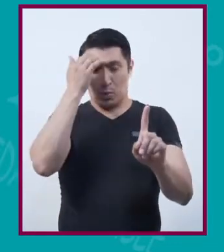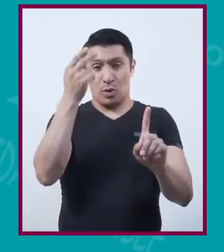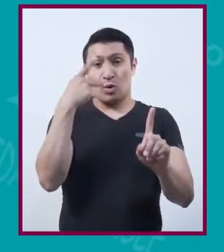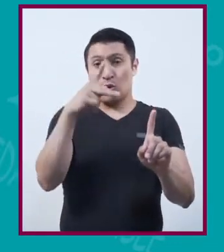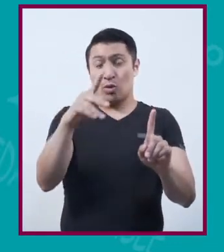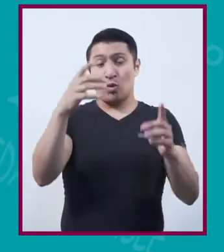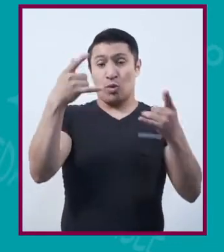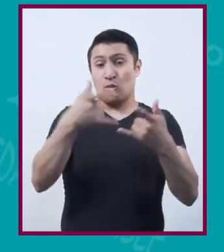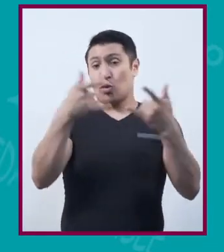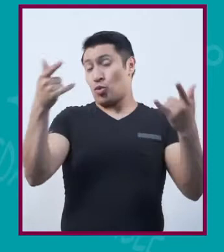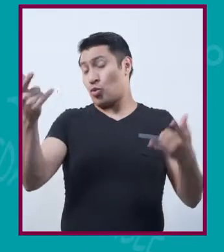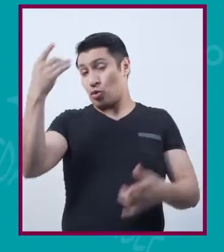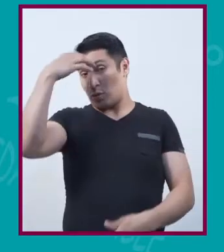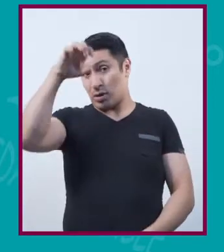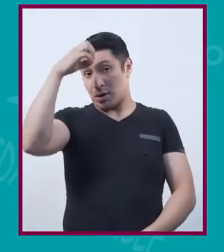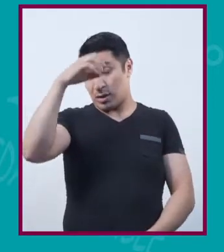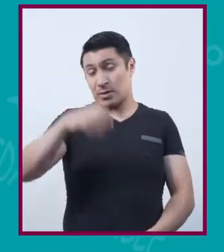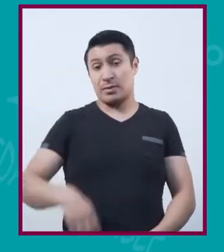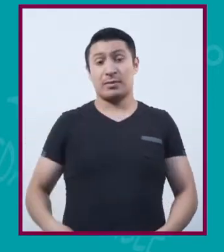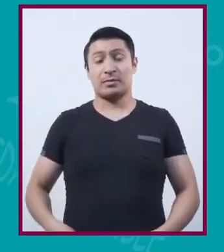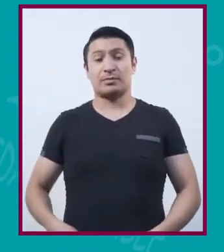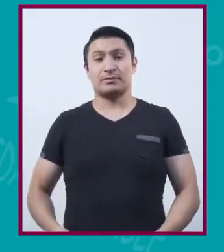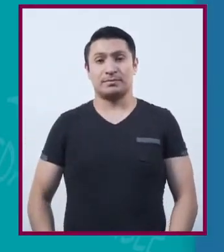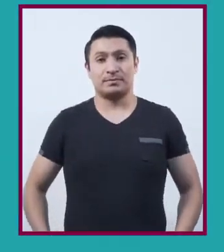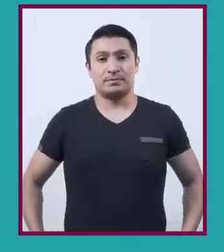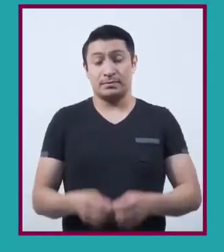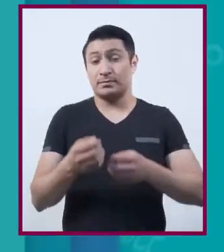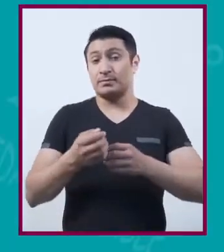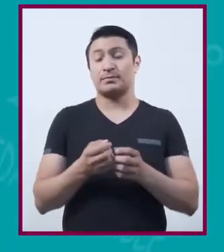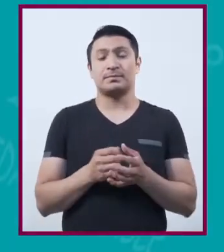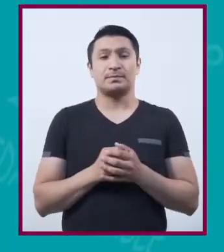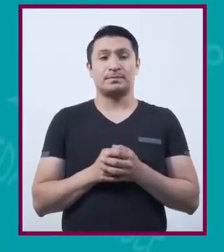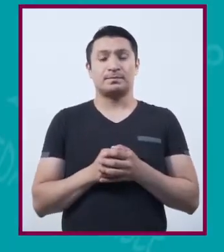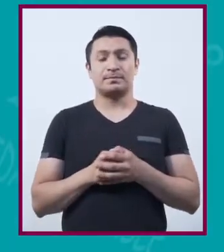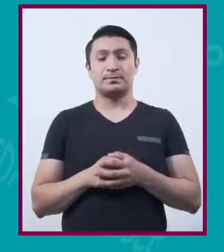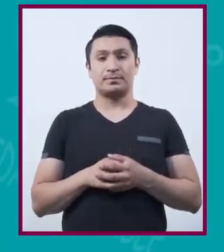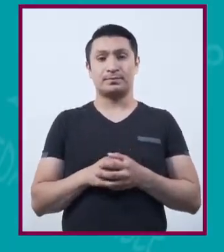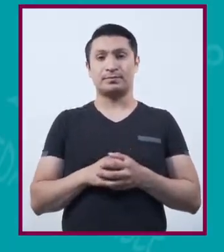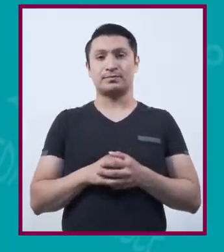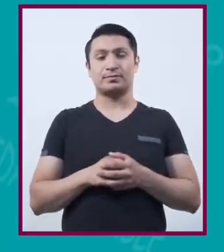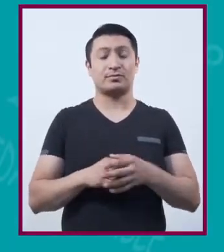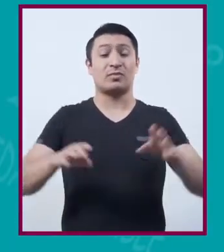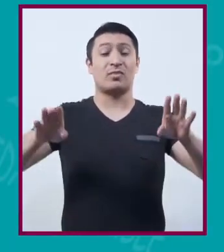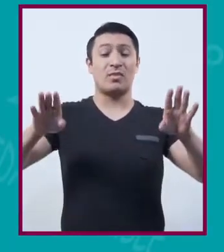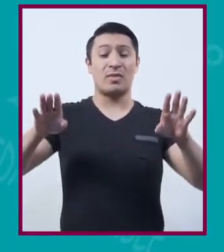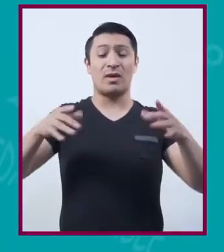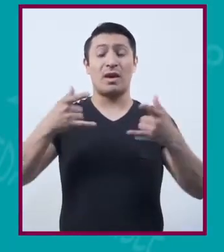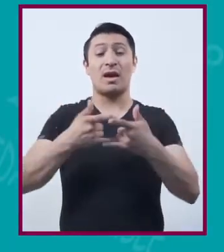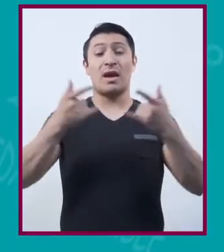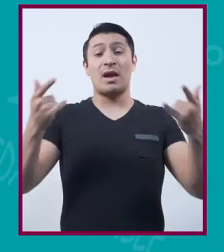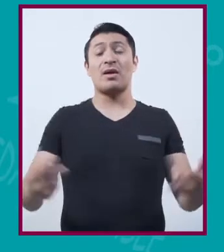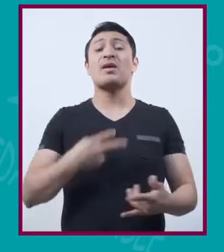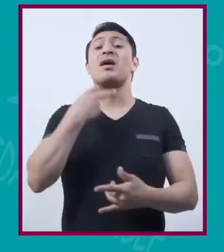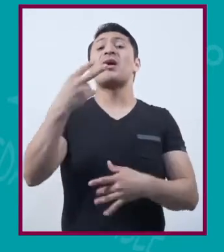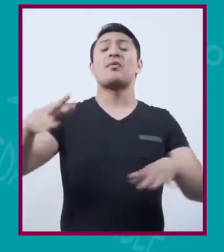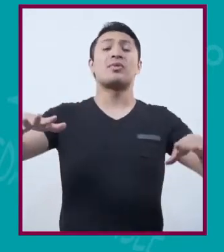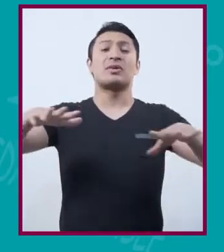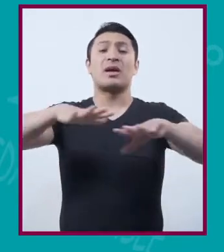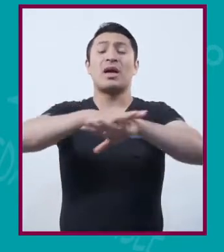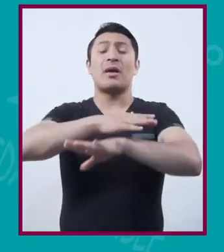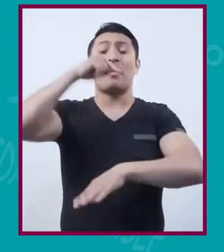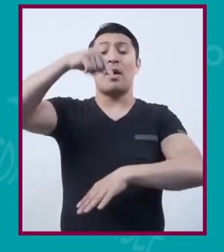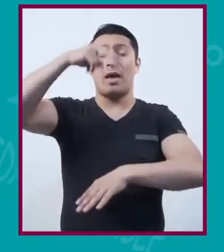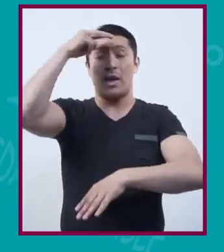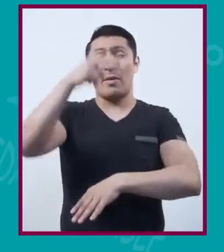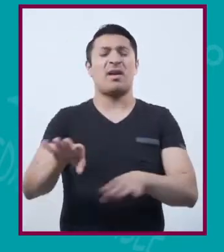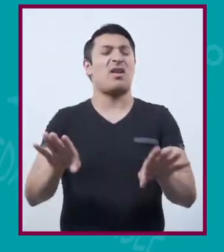su experiencia en el tiempo pasado. De manera general, ¿cómo ha evolucionado la historia